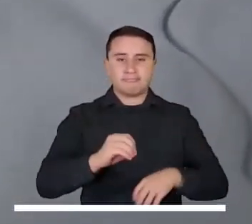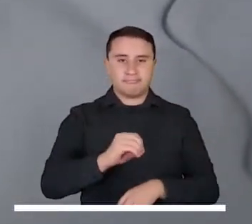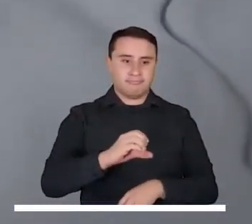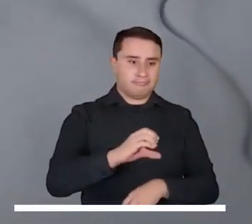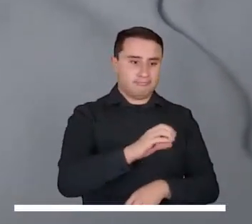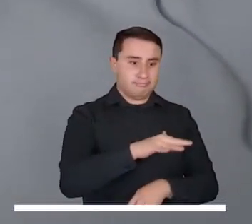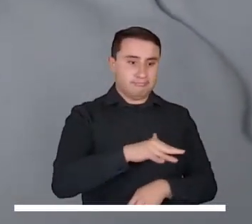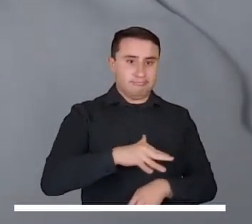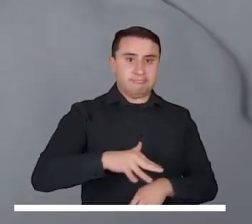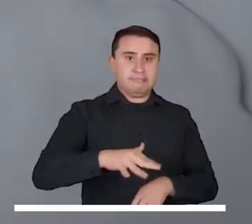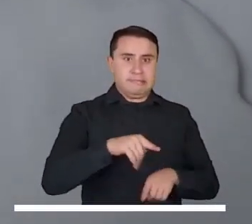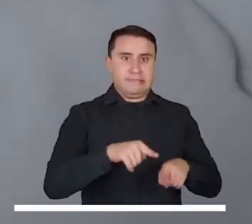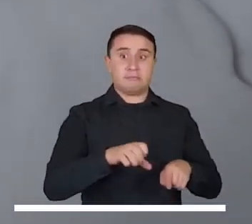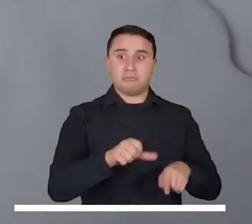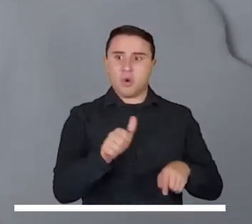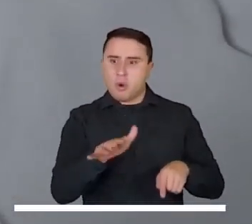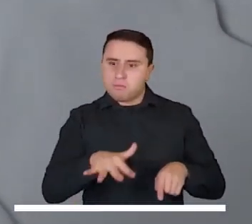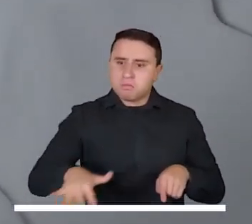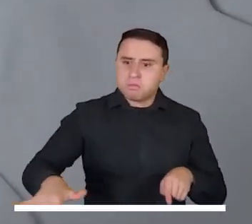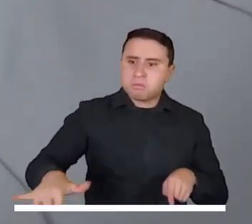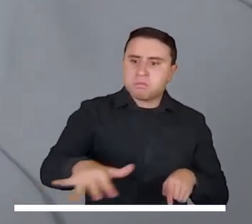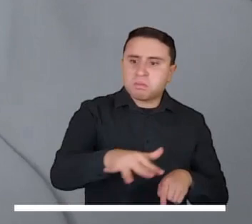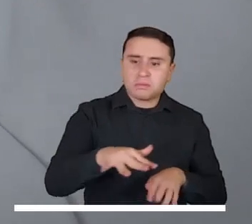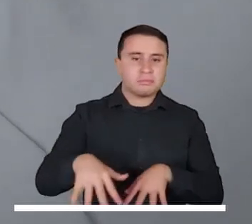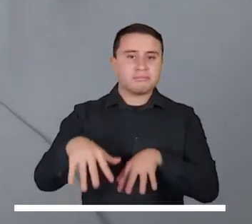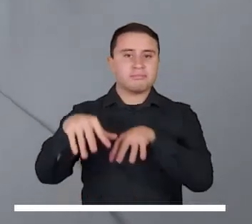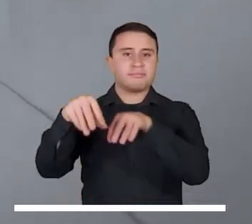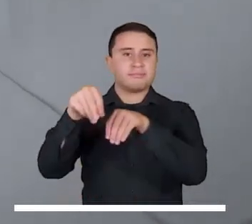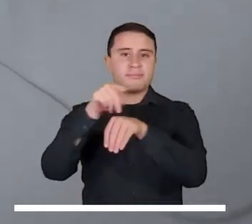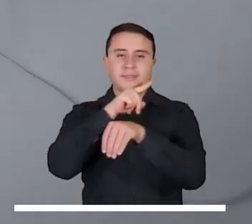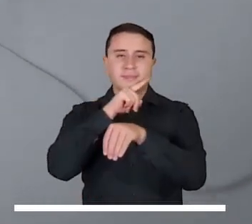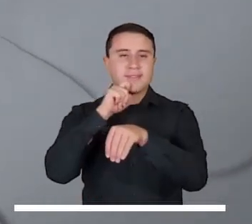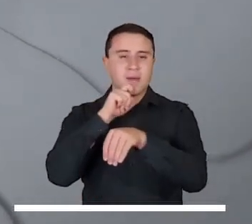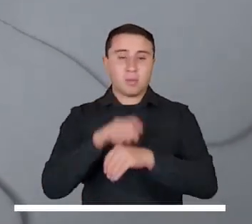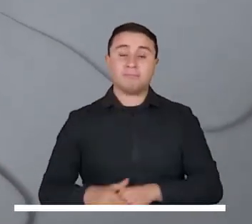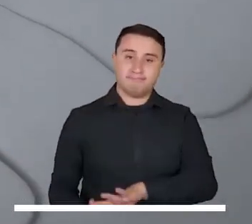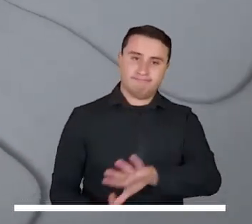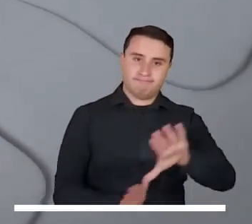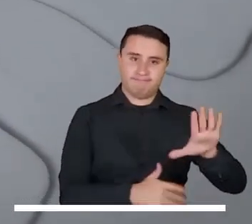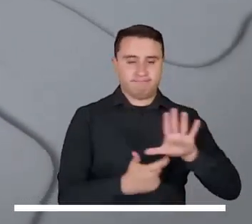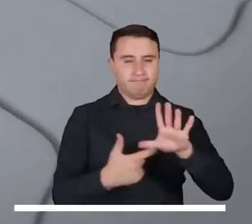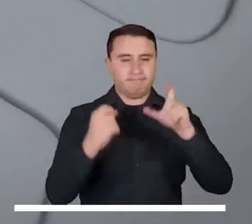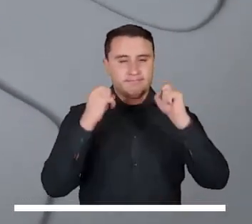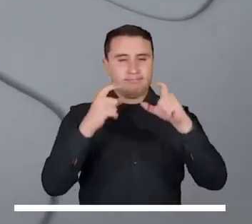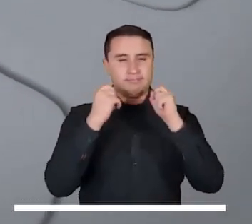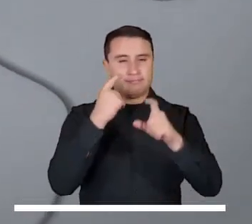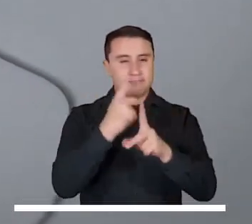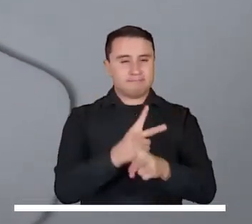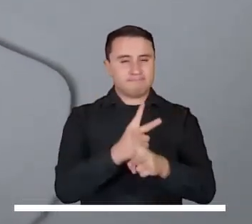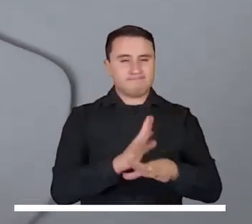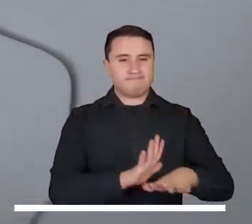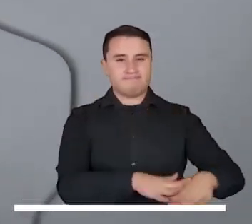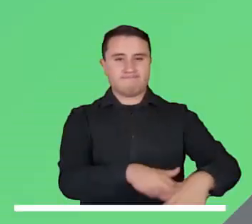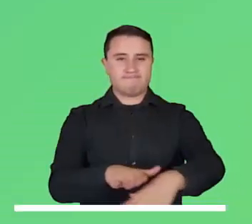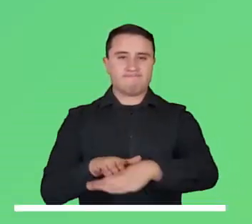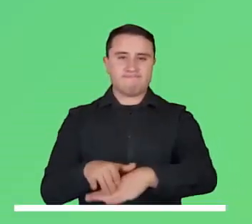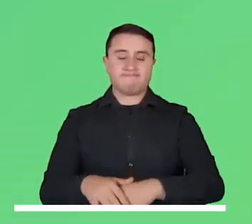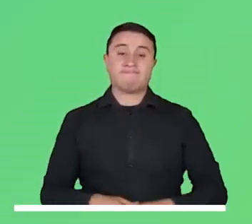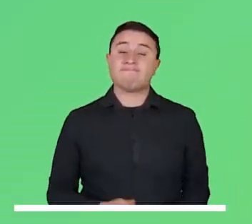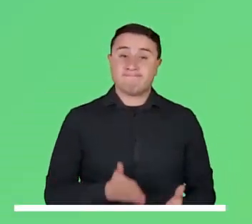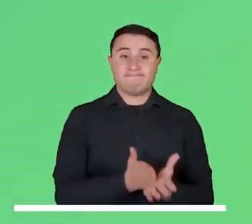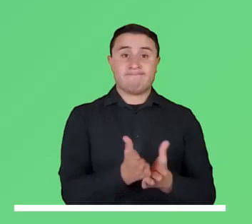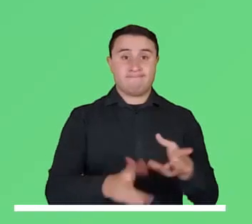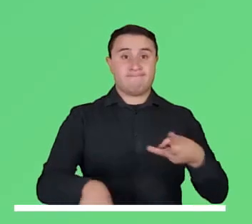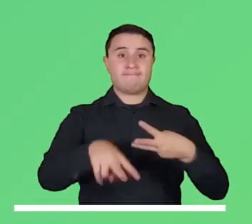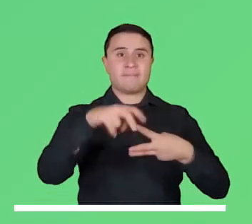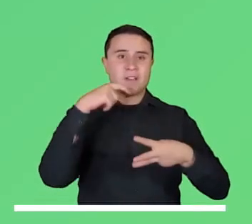Finalizamos con la capital, donde se esperan lluvias en el occidente al empezar la noche. Por lo demás, en la ciudad reinará el tiempo seco. Veamos ahora las